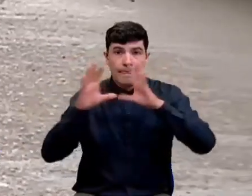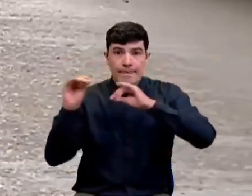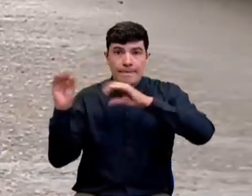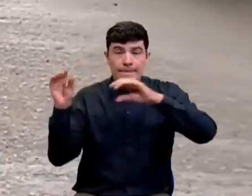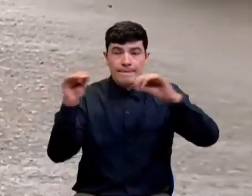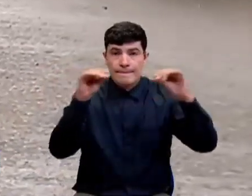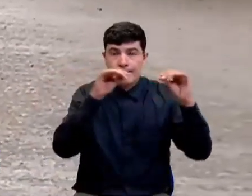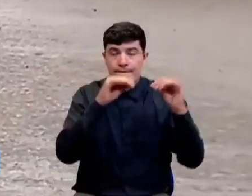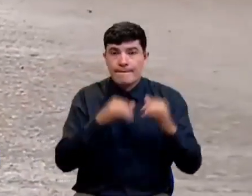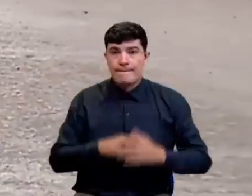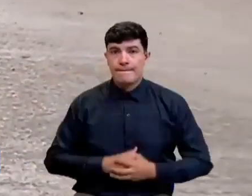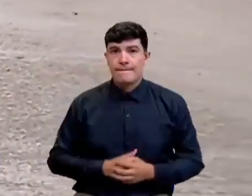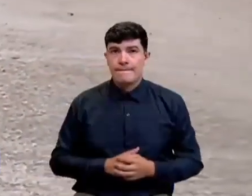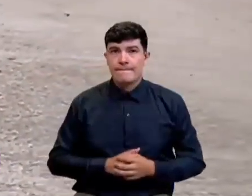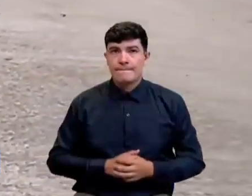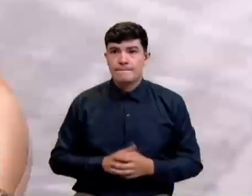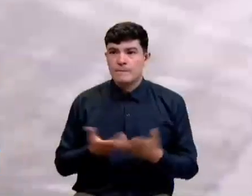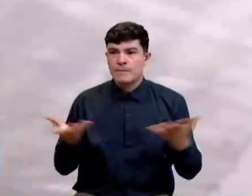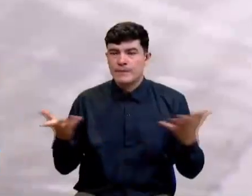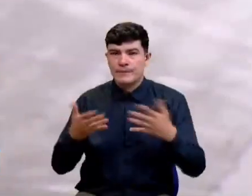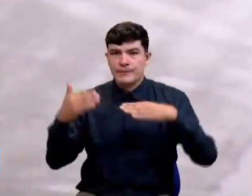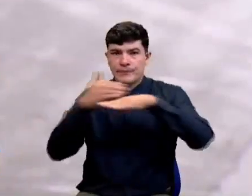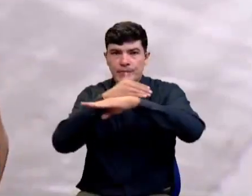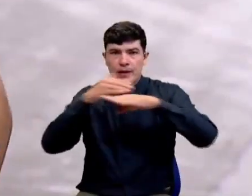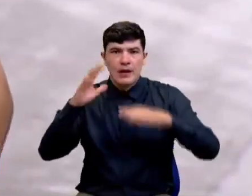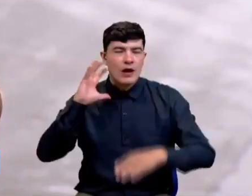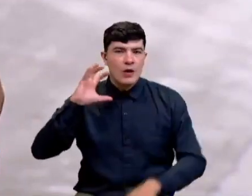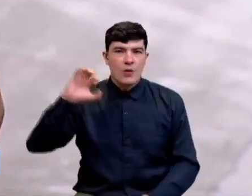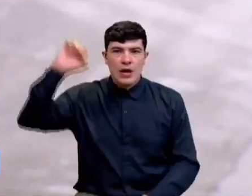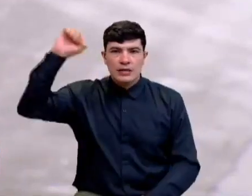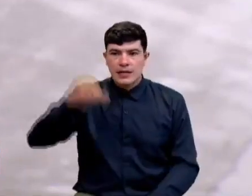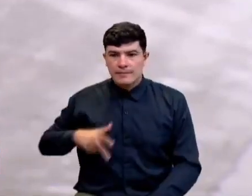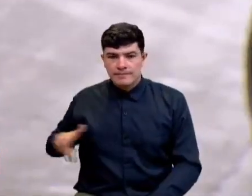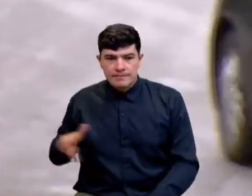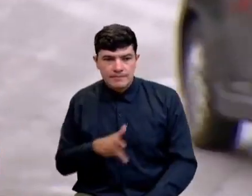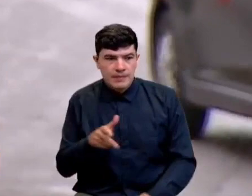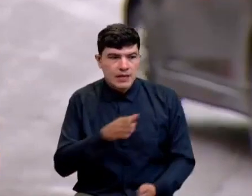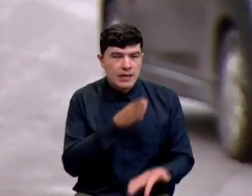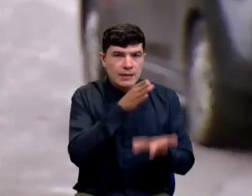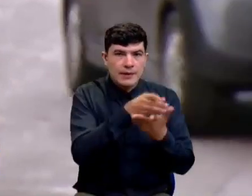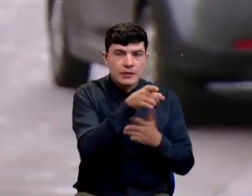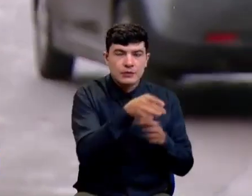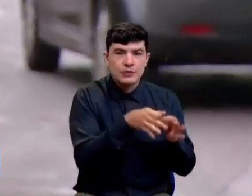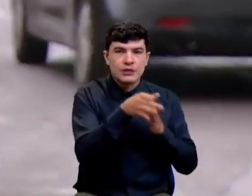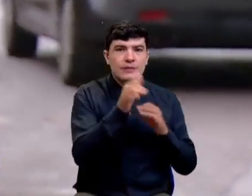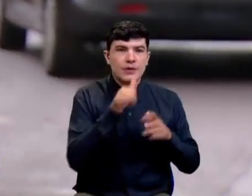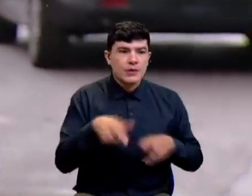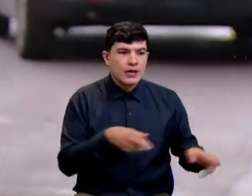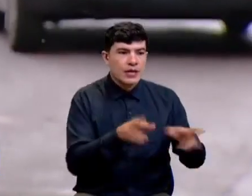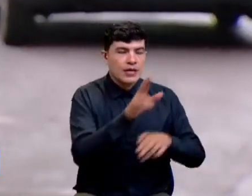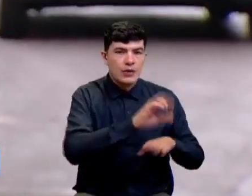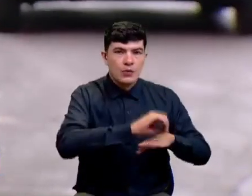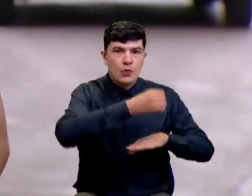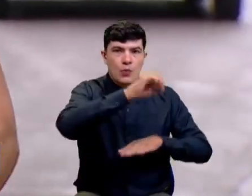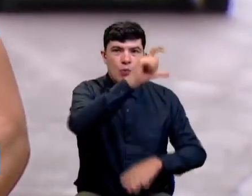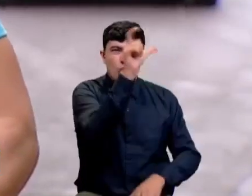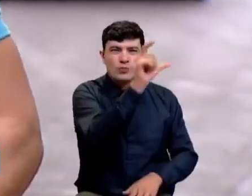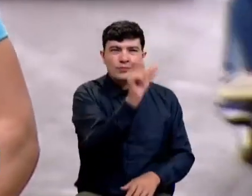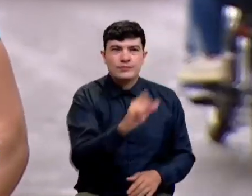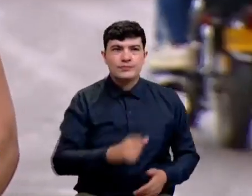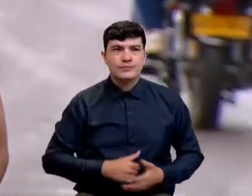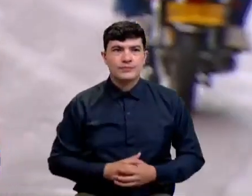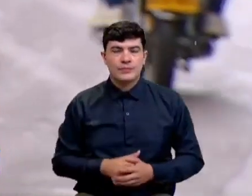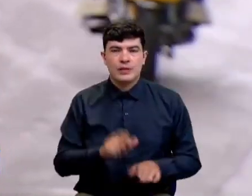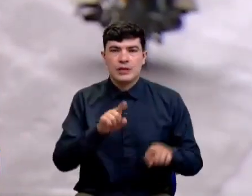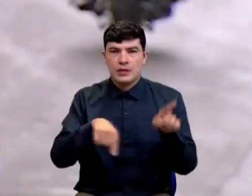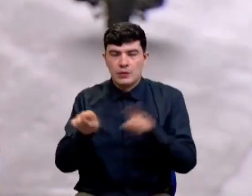hecho que se presentó específicamente en la ruta que conduce desde Ocaña hacia Río de Oro, Cesar. Un siniestro vial que comprometió directamente a